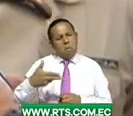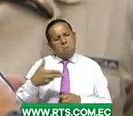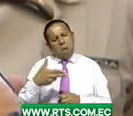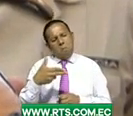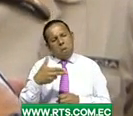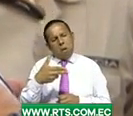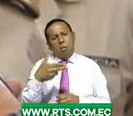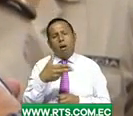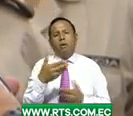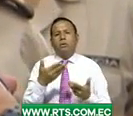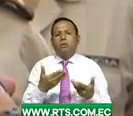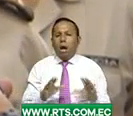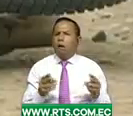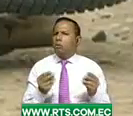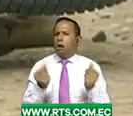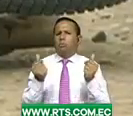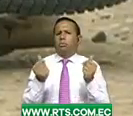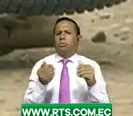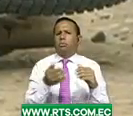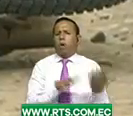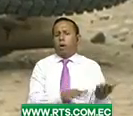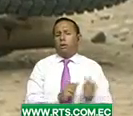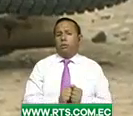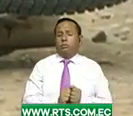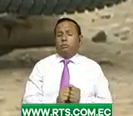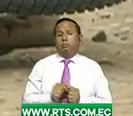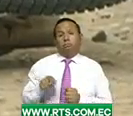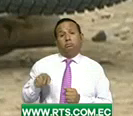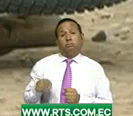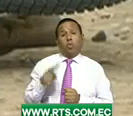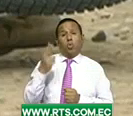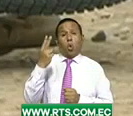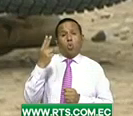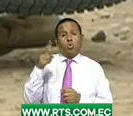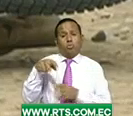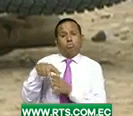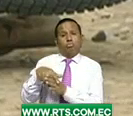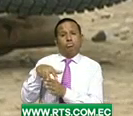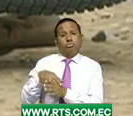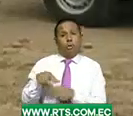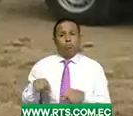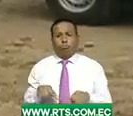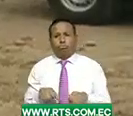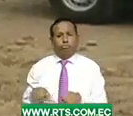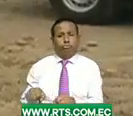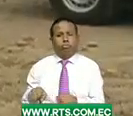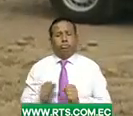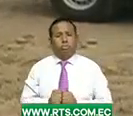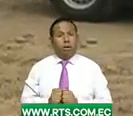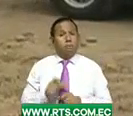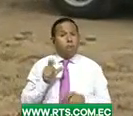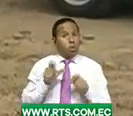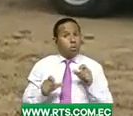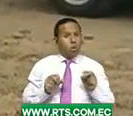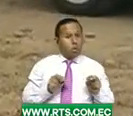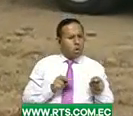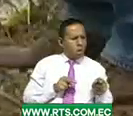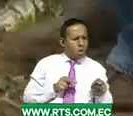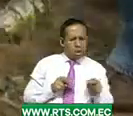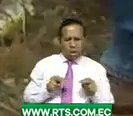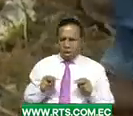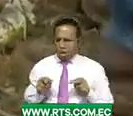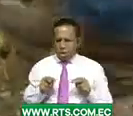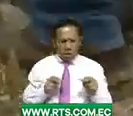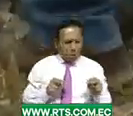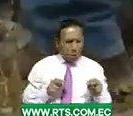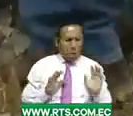eliminándoles inmediatamente. Supuestamente dos individuos en una moto. Los testigos del suceso aseguraban que solo lograron divisar